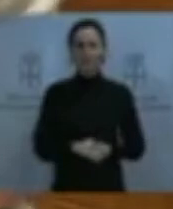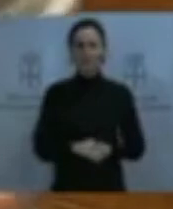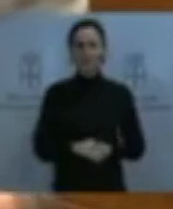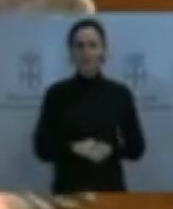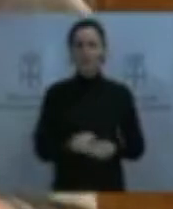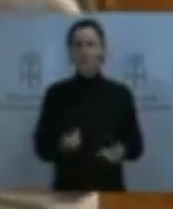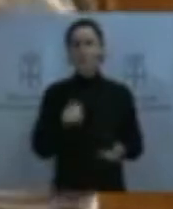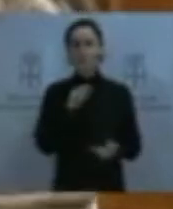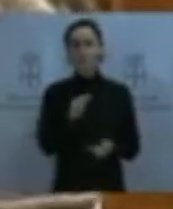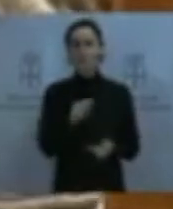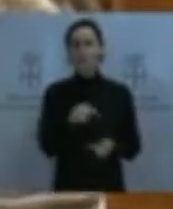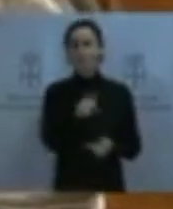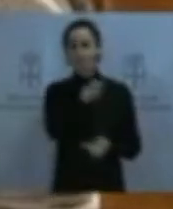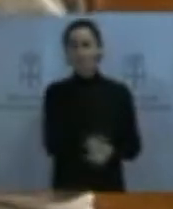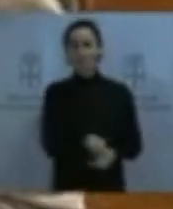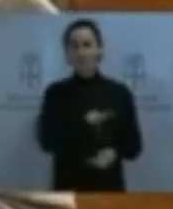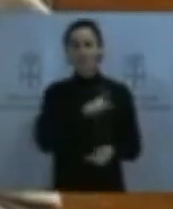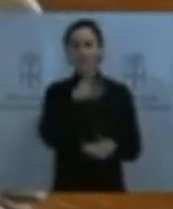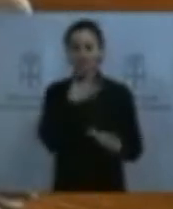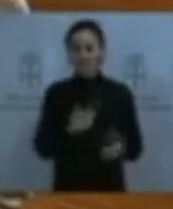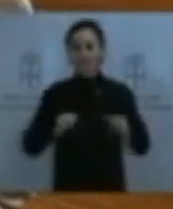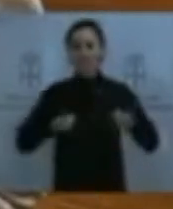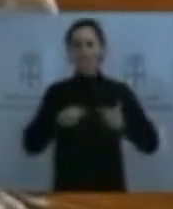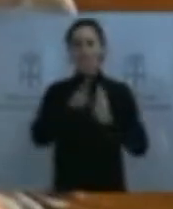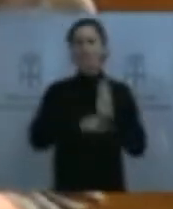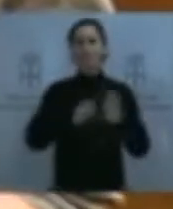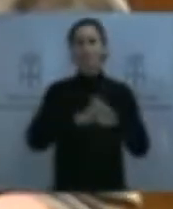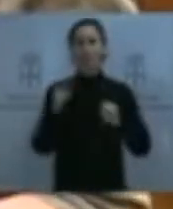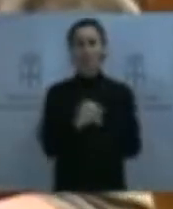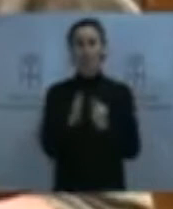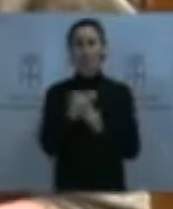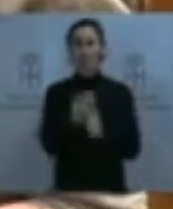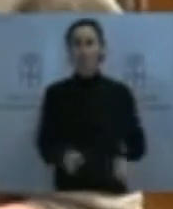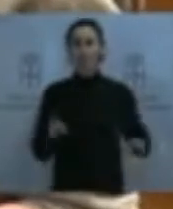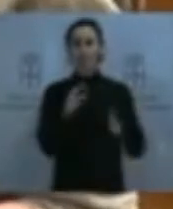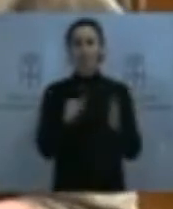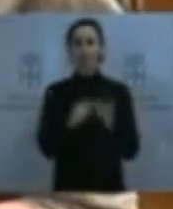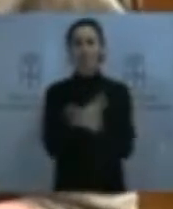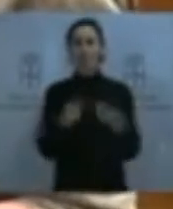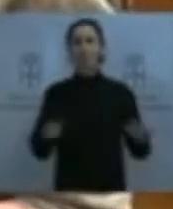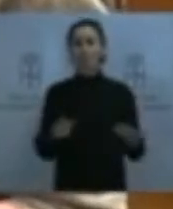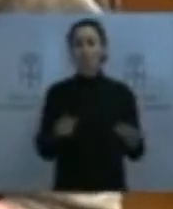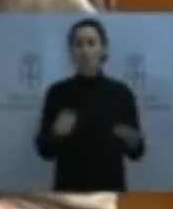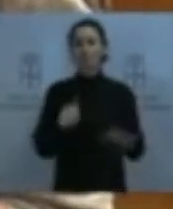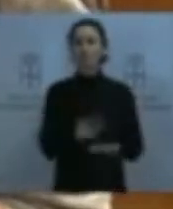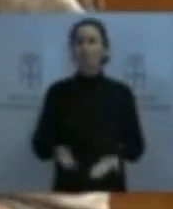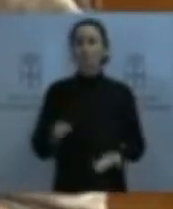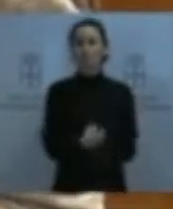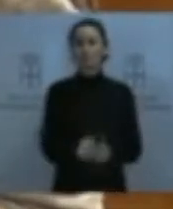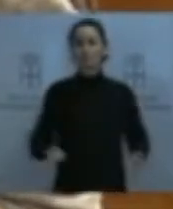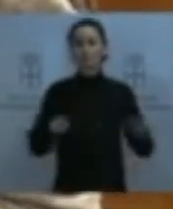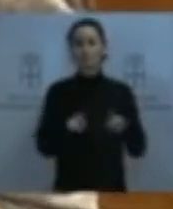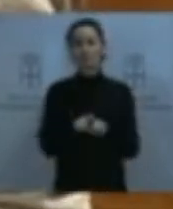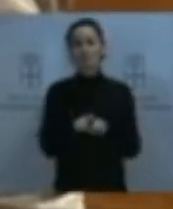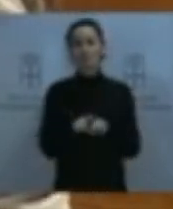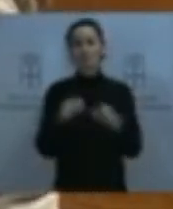le pregunto, usted dice que lo va a comentar ahora, a ver qué medidas se están tomando para evitar que esta situación se repita en 2017. Yo le insisto en que no pueden agarrarse a